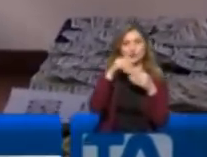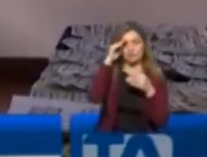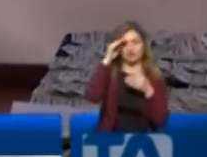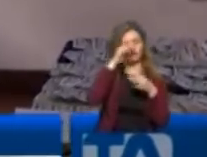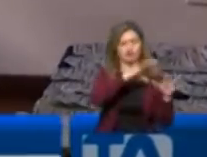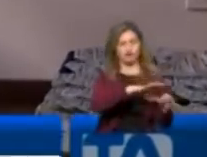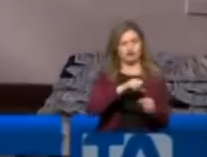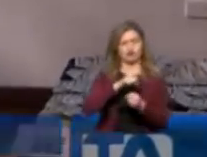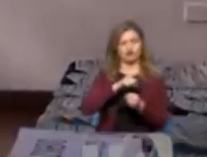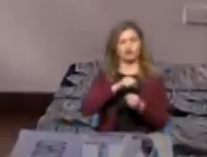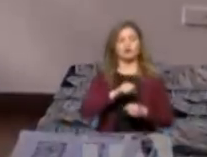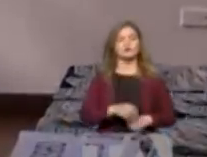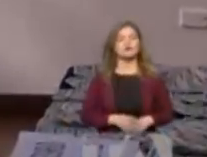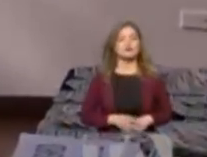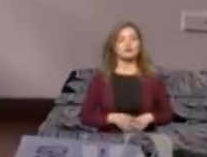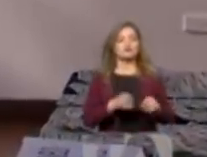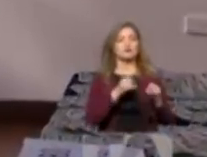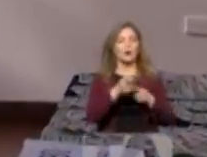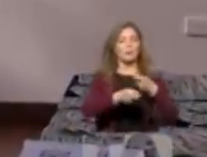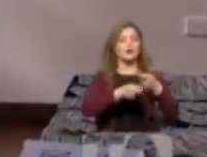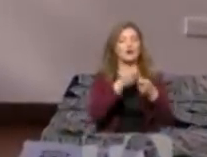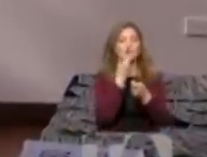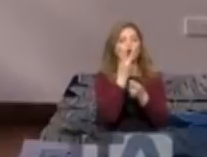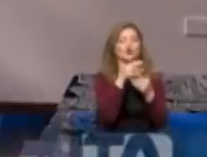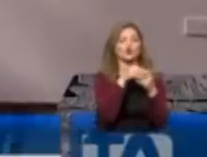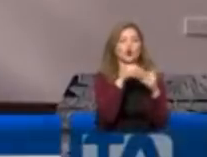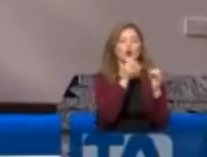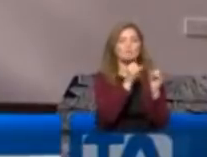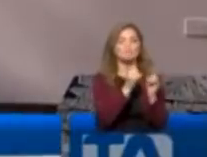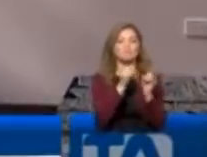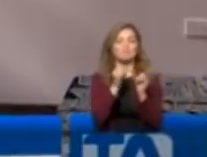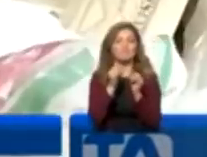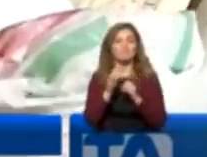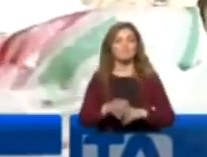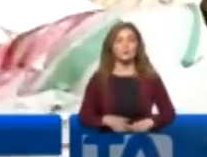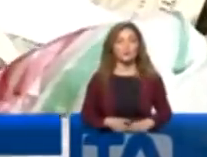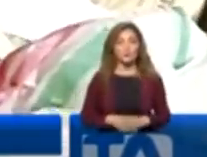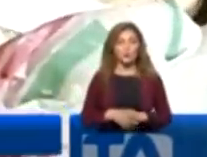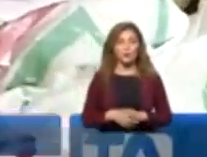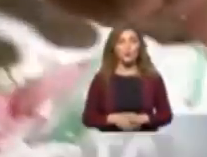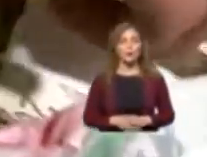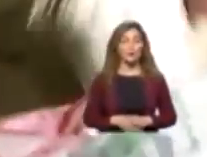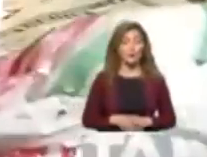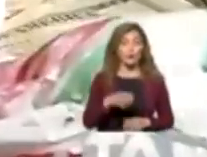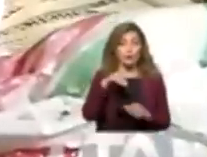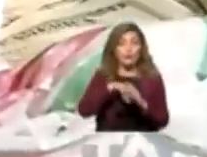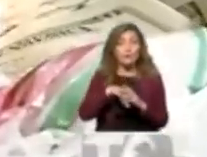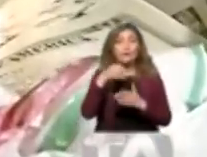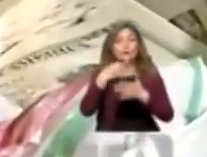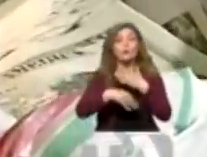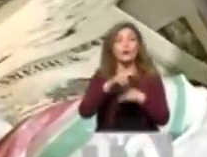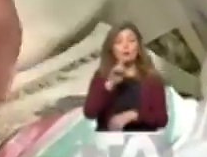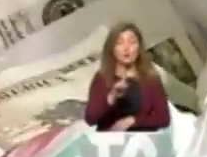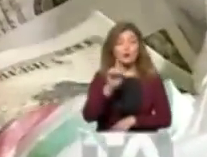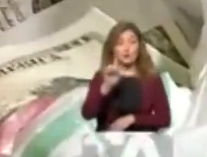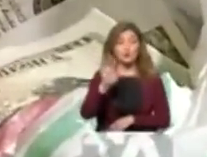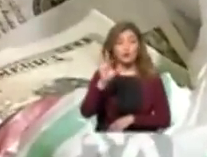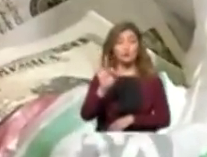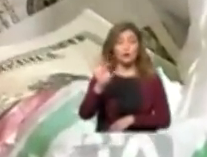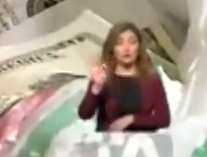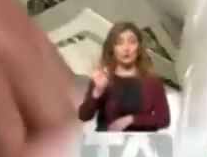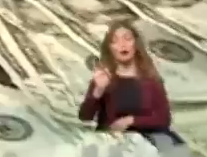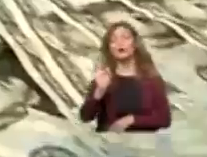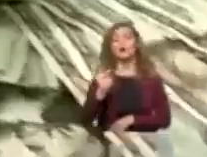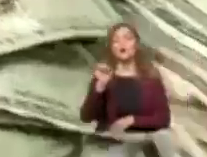Nacional. Cada uno de estos iban a ser vendidos en $2. En la funda habían 1.199 billetes de